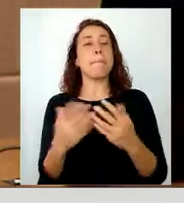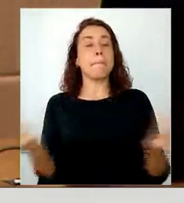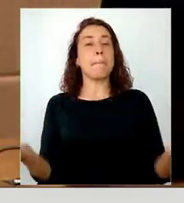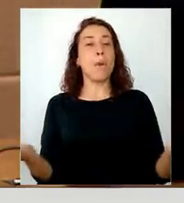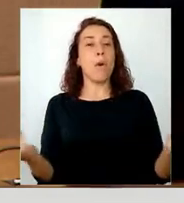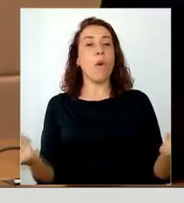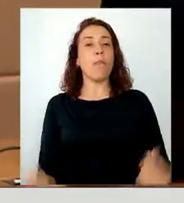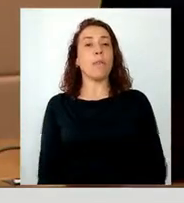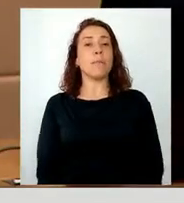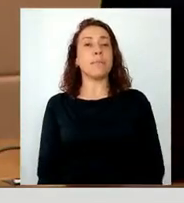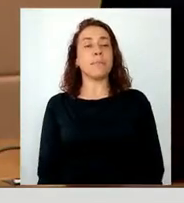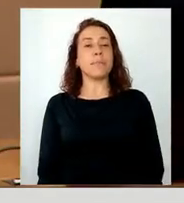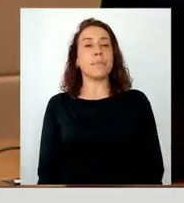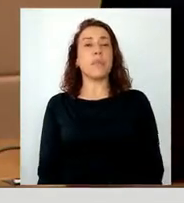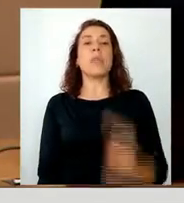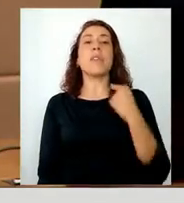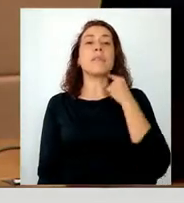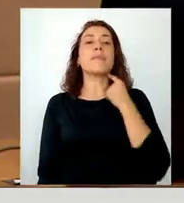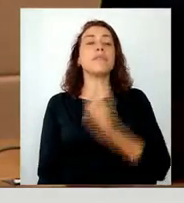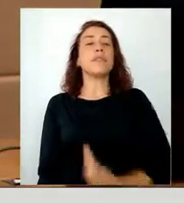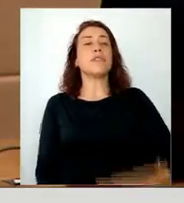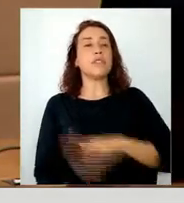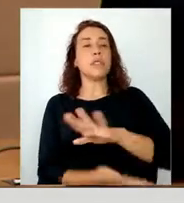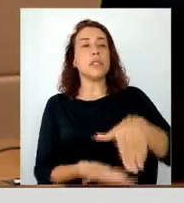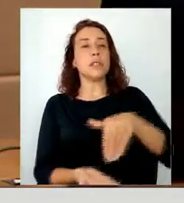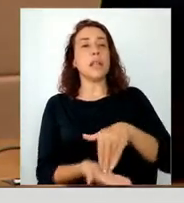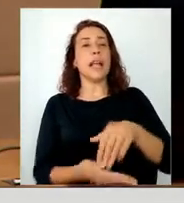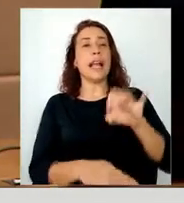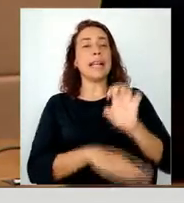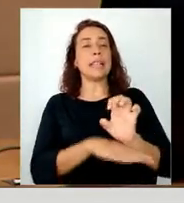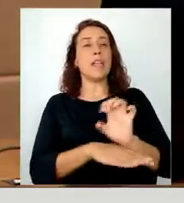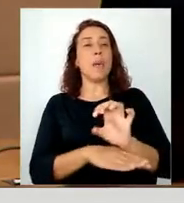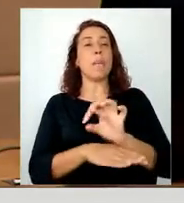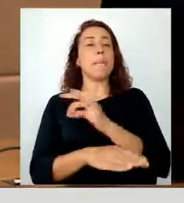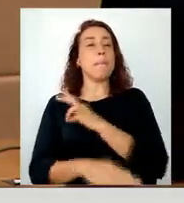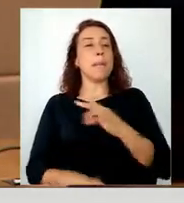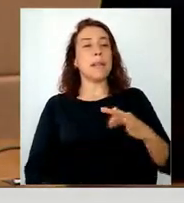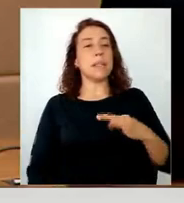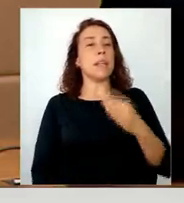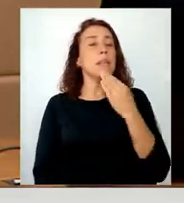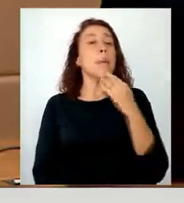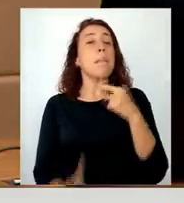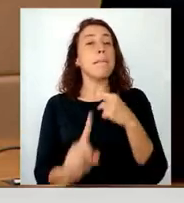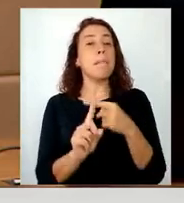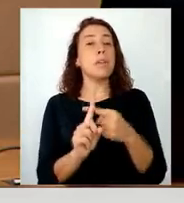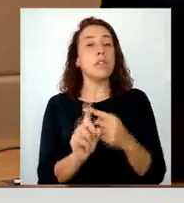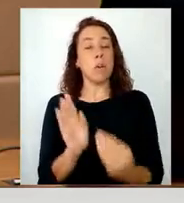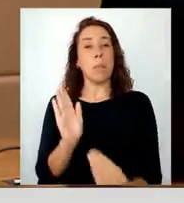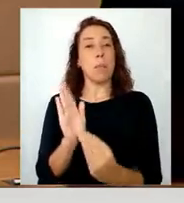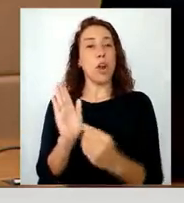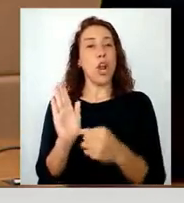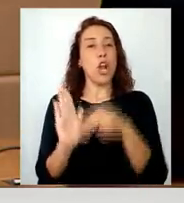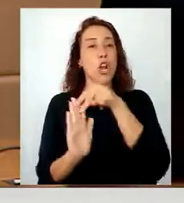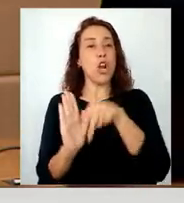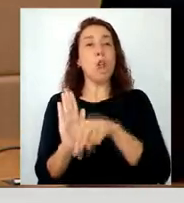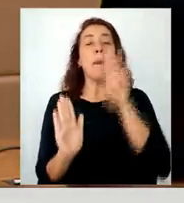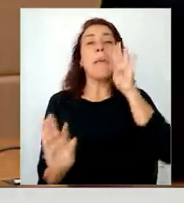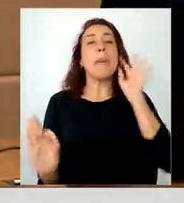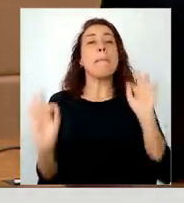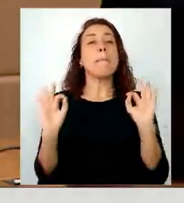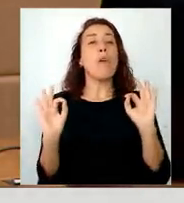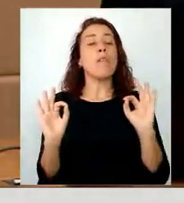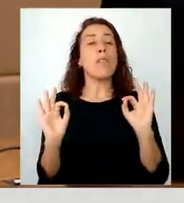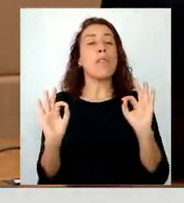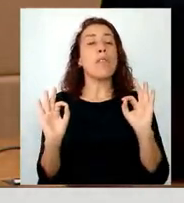gobierno central el estado los ministerios es muy positivo que se señala acá que estas normas de providenciado alcanzan las